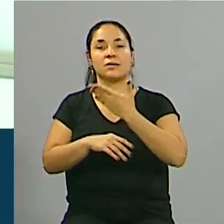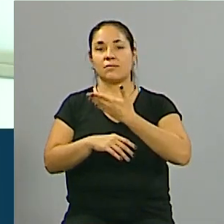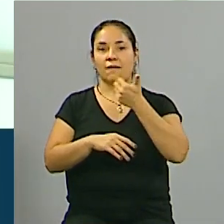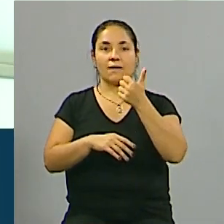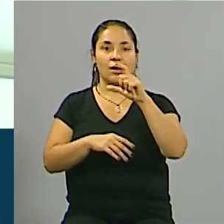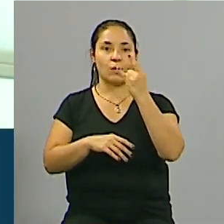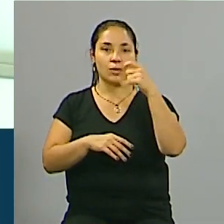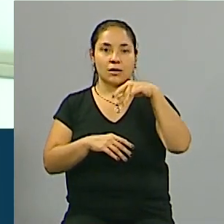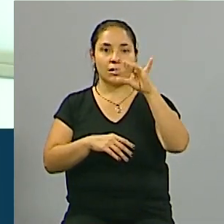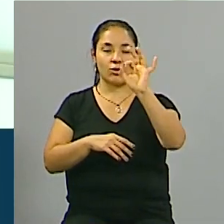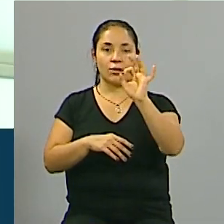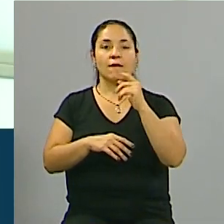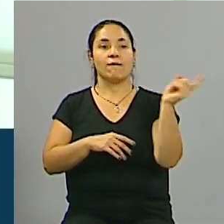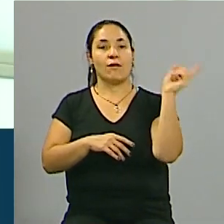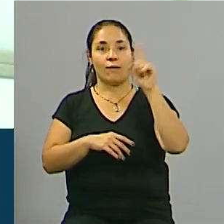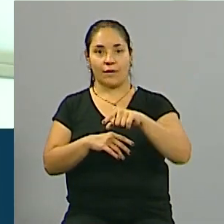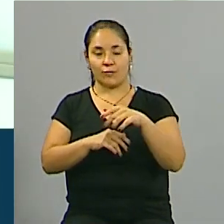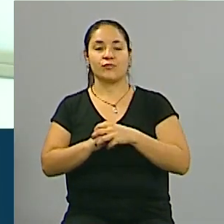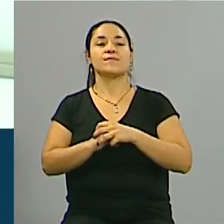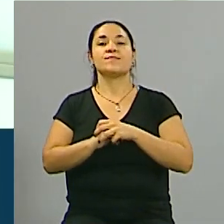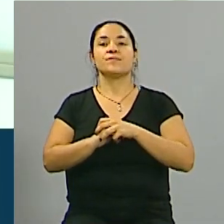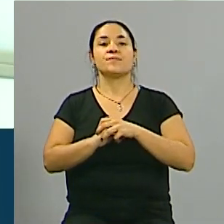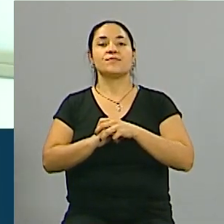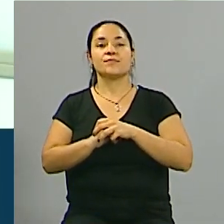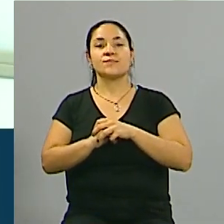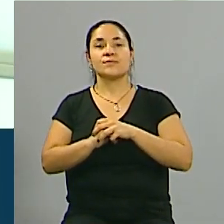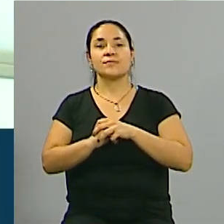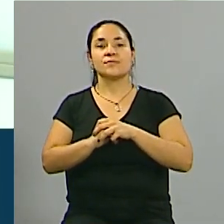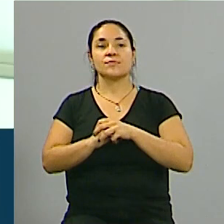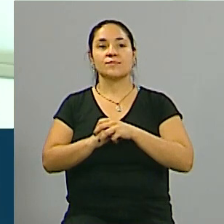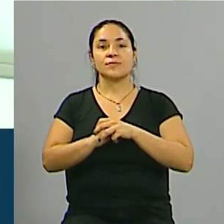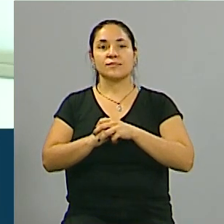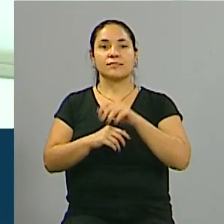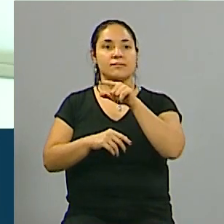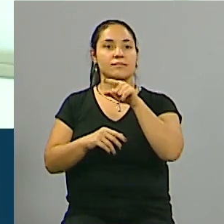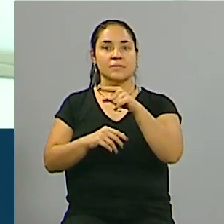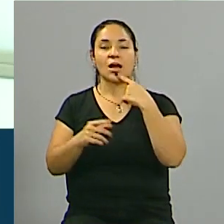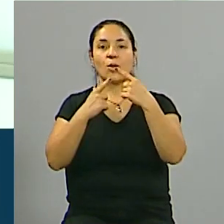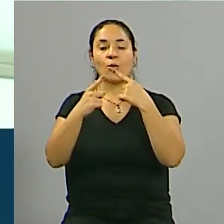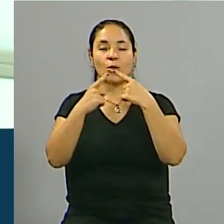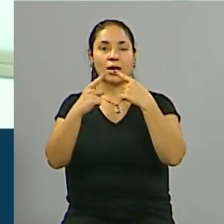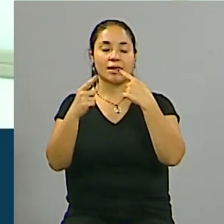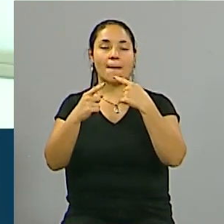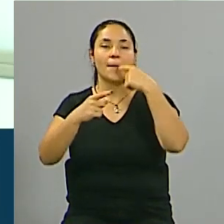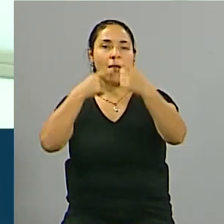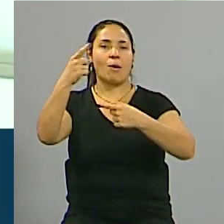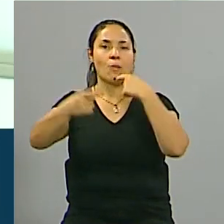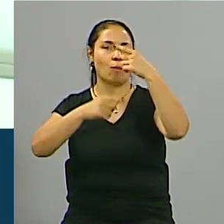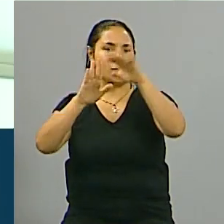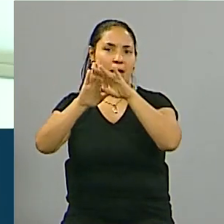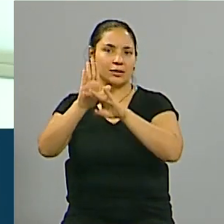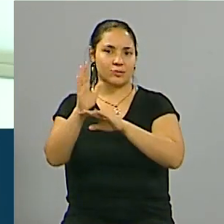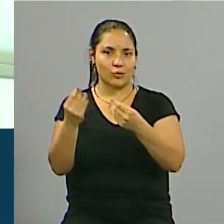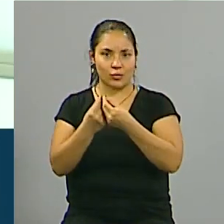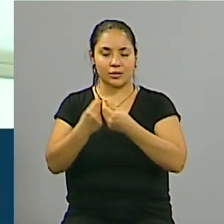vos y te vamos a preguntar un poco lo que ha representado esta encuesta, que ha tenido muchas preguntas. Me